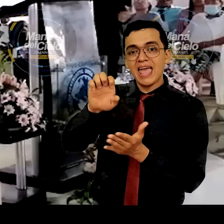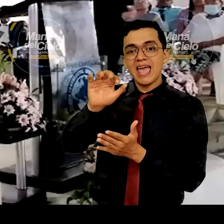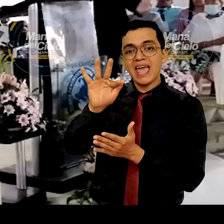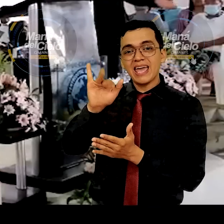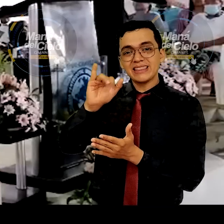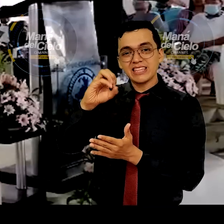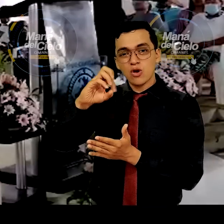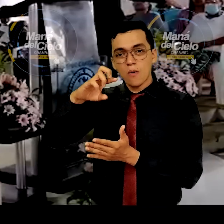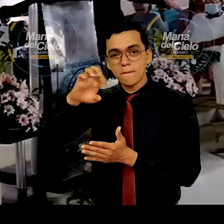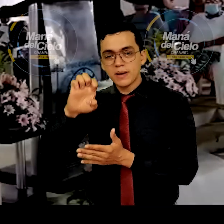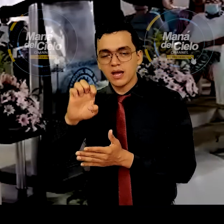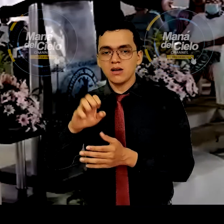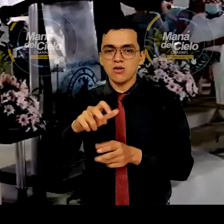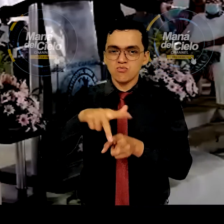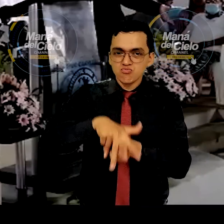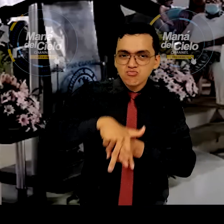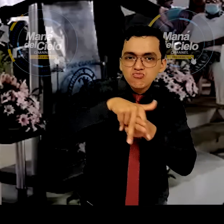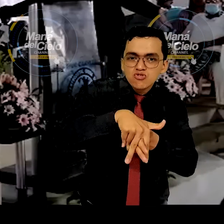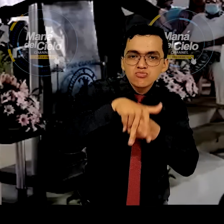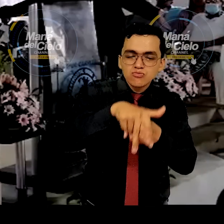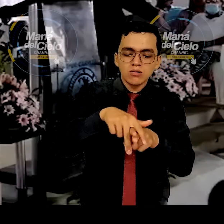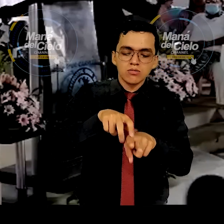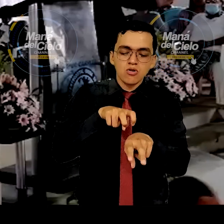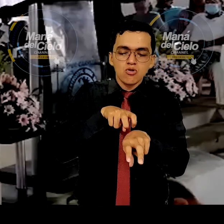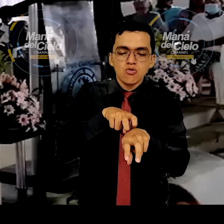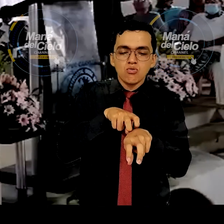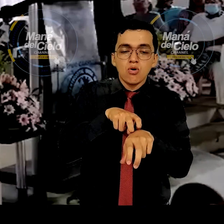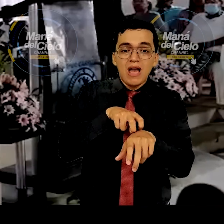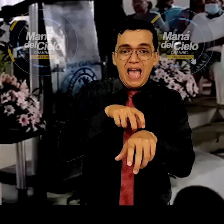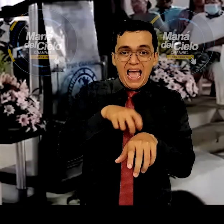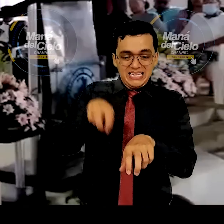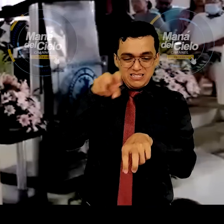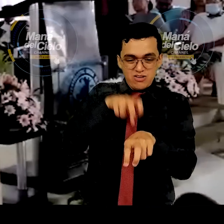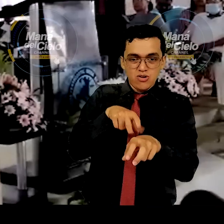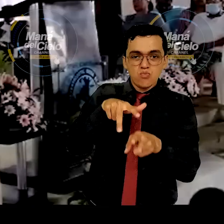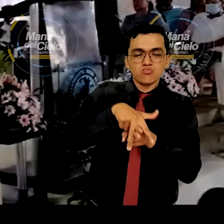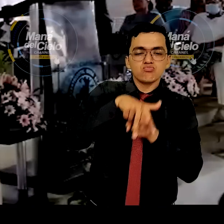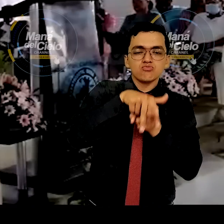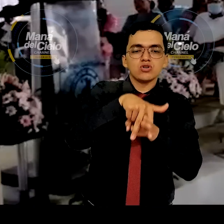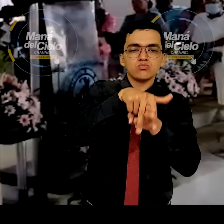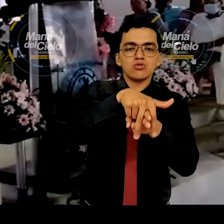lees? Dice, si no me lo explican. O sea, aquí hay que explicarlo.